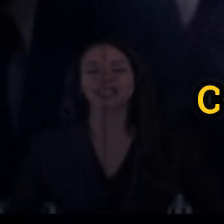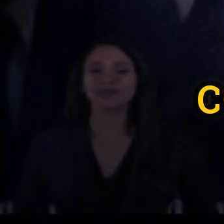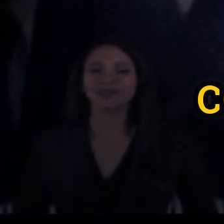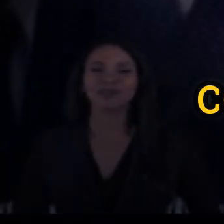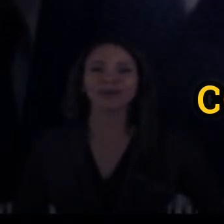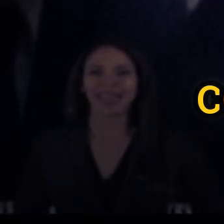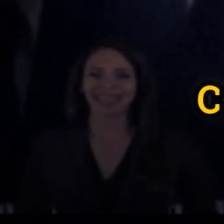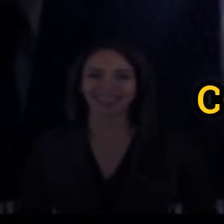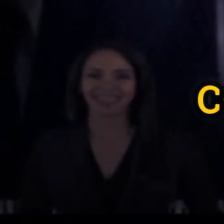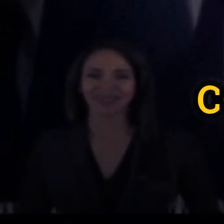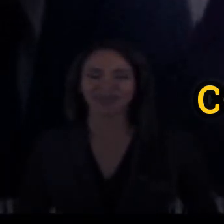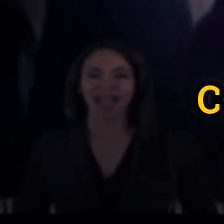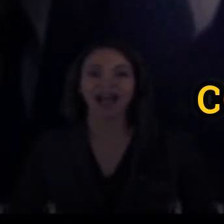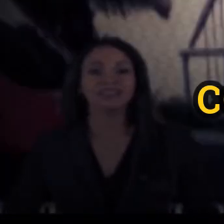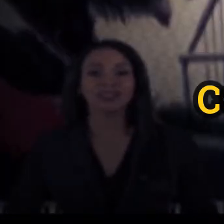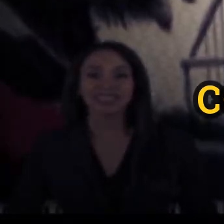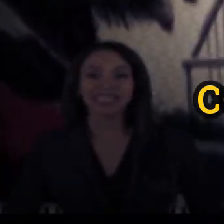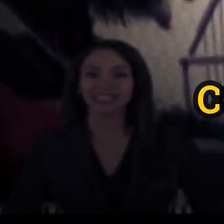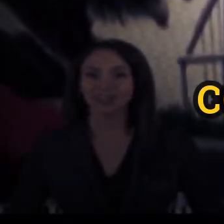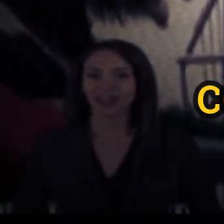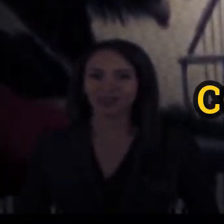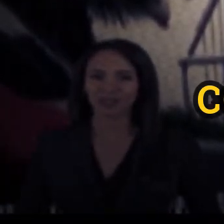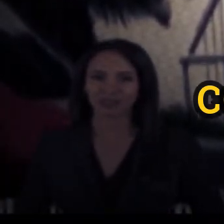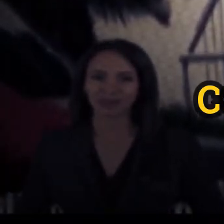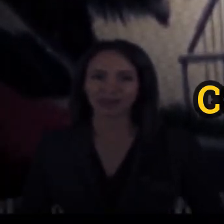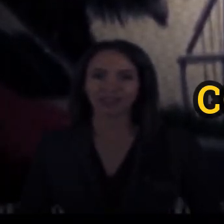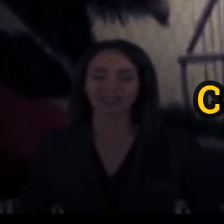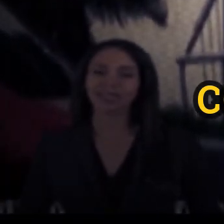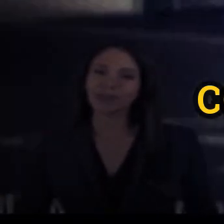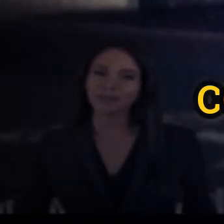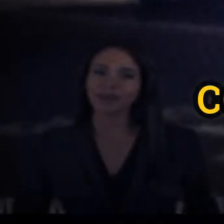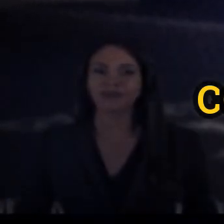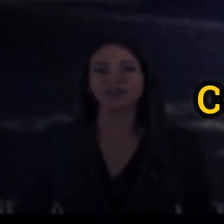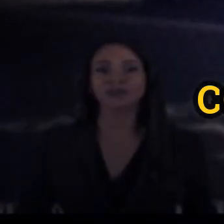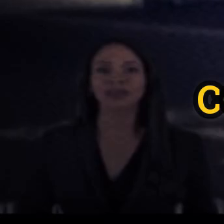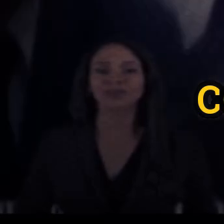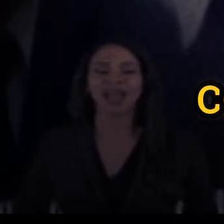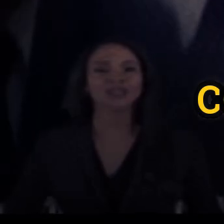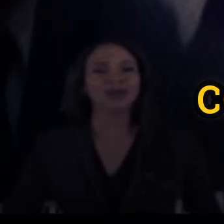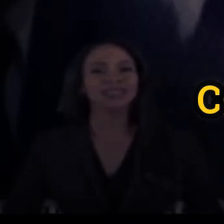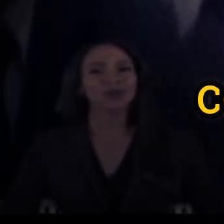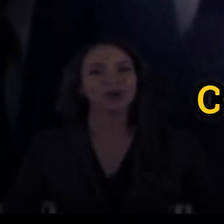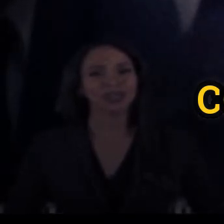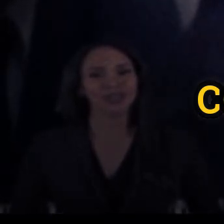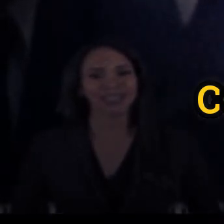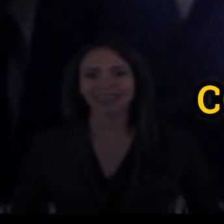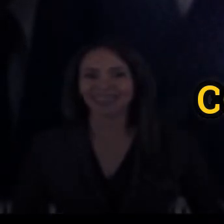donde Juliana al hacer su reportaje terminó indignadas con todo lo que están que hacen los congresistas